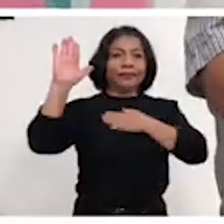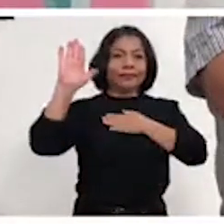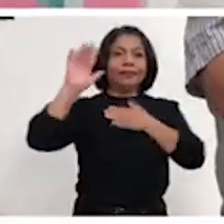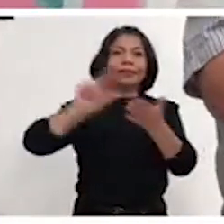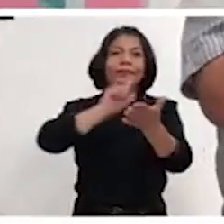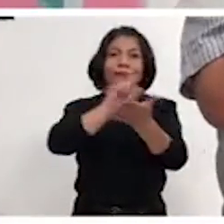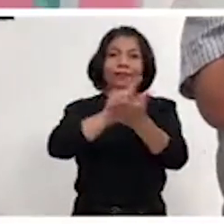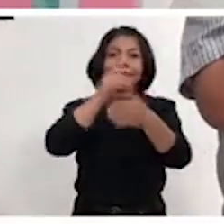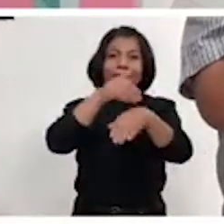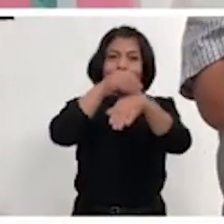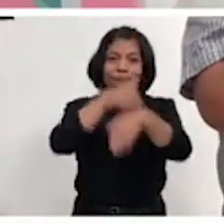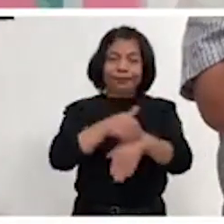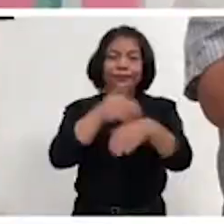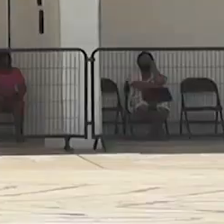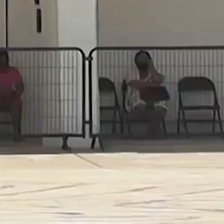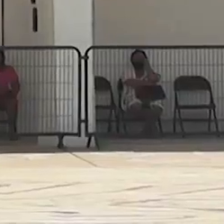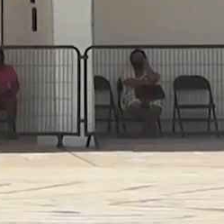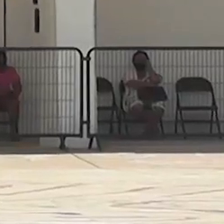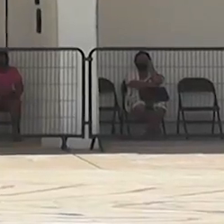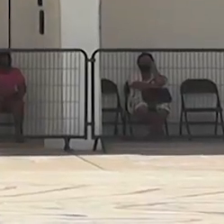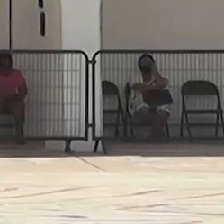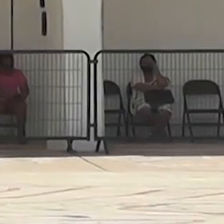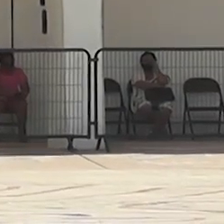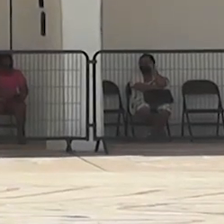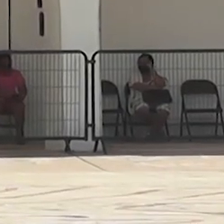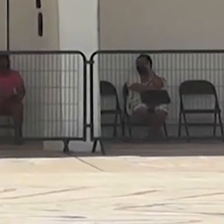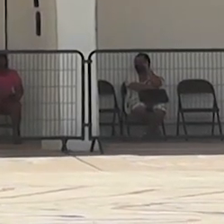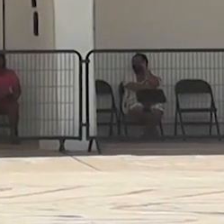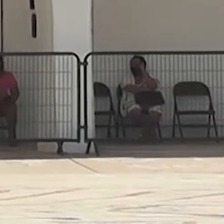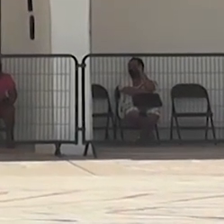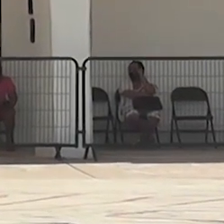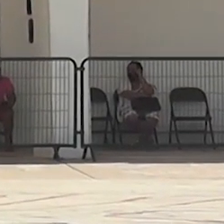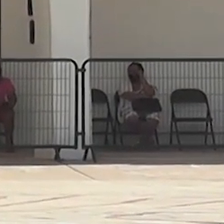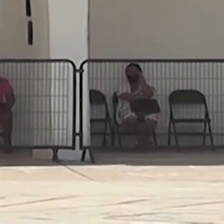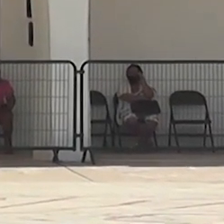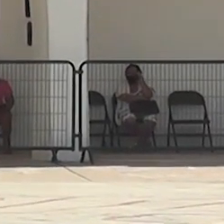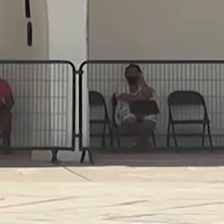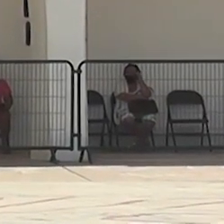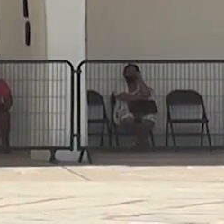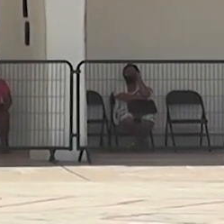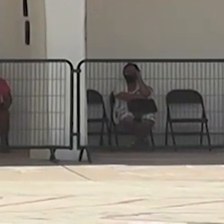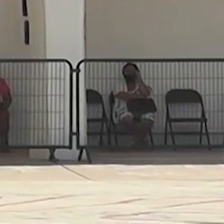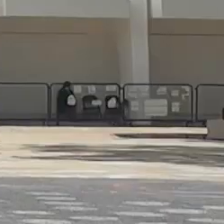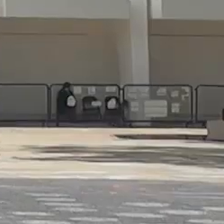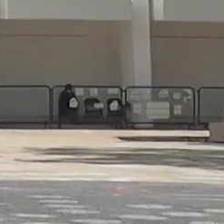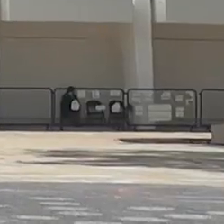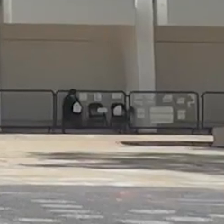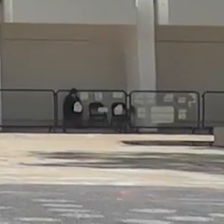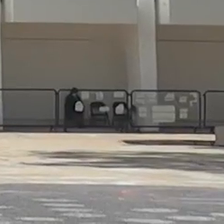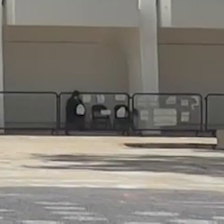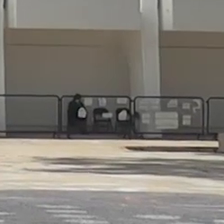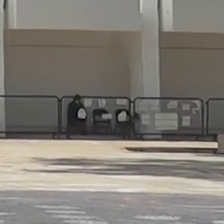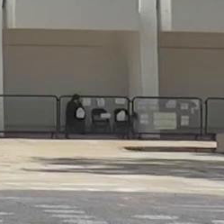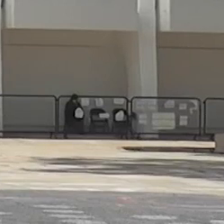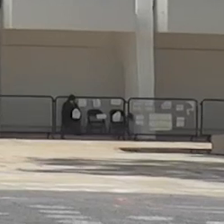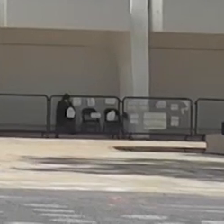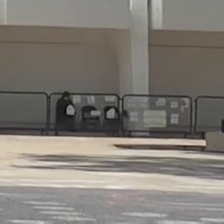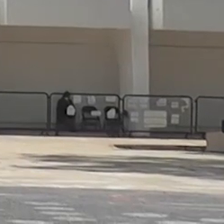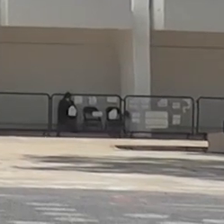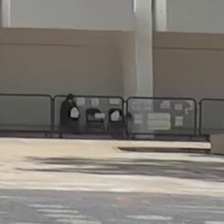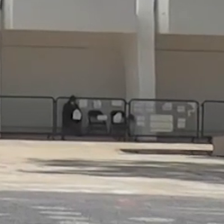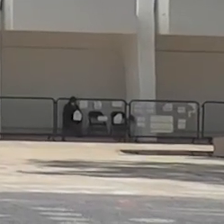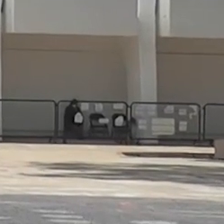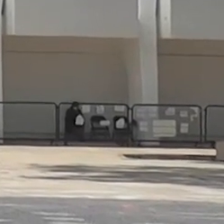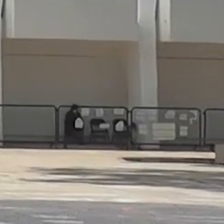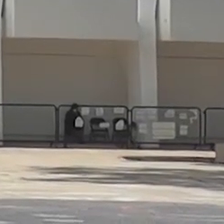y quien a su llegada presenta un plan de ejecución para los próximos ocho meses que restan de la actual administración municipal el funcionario además